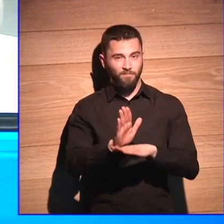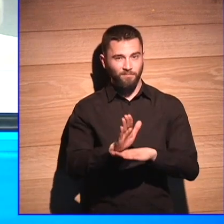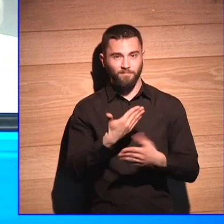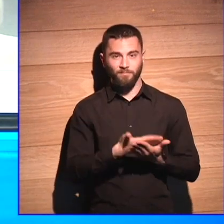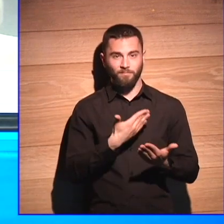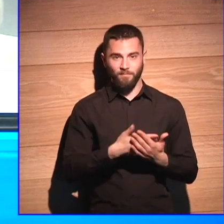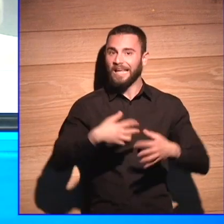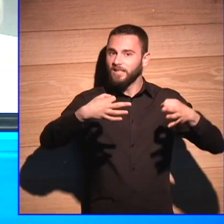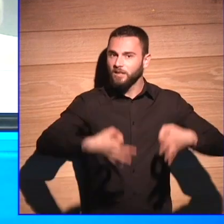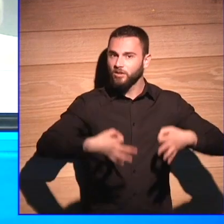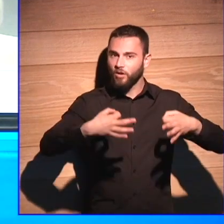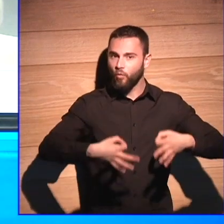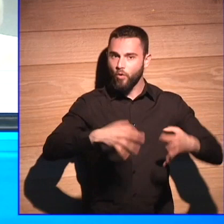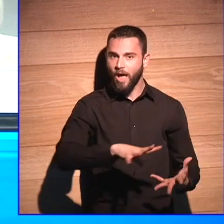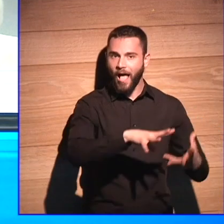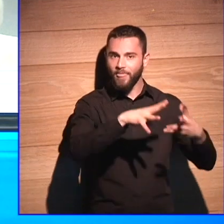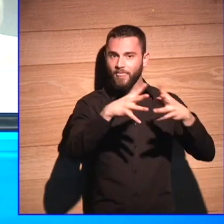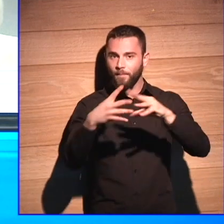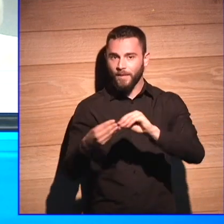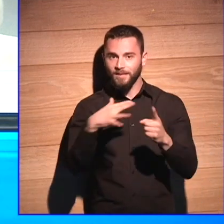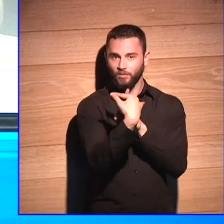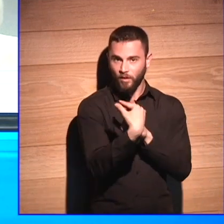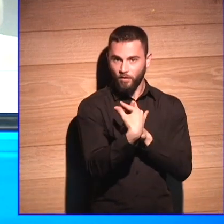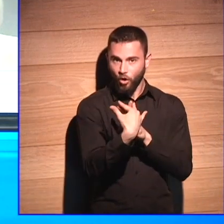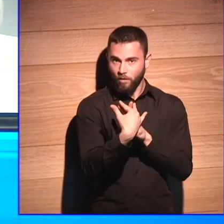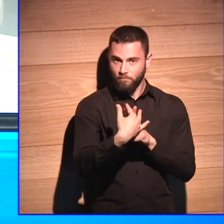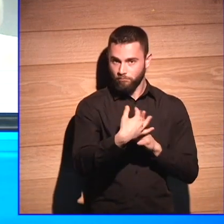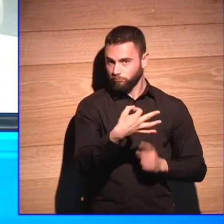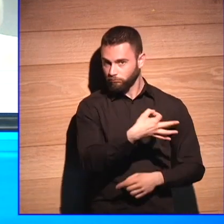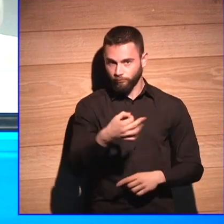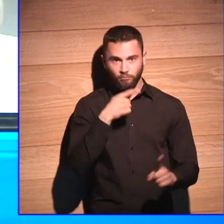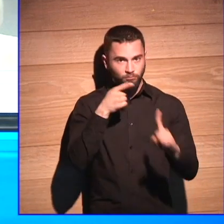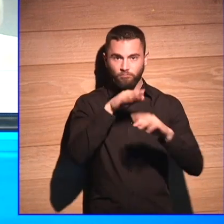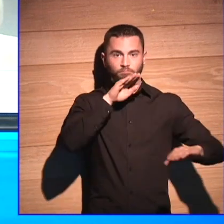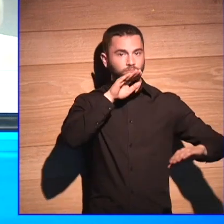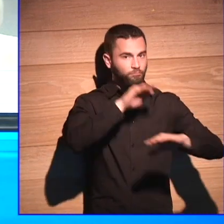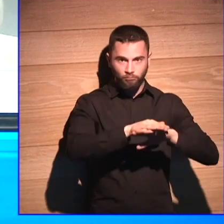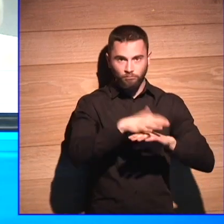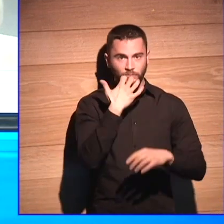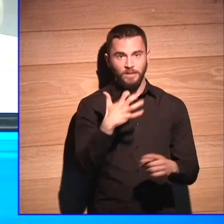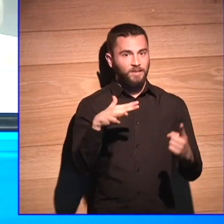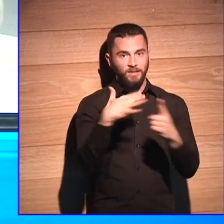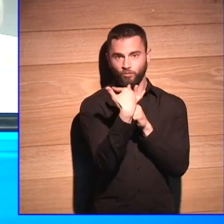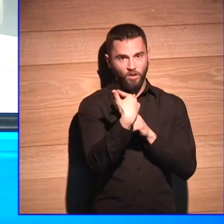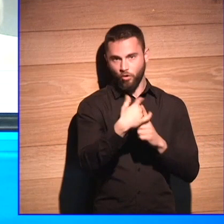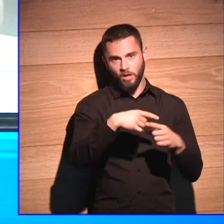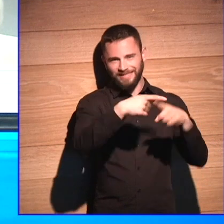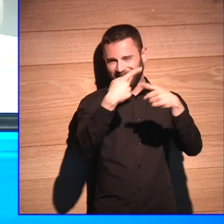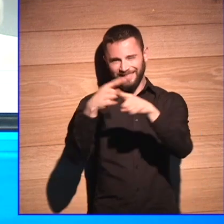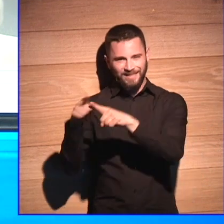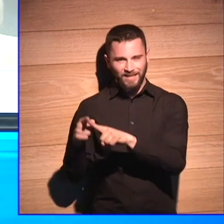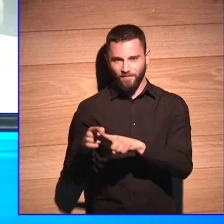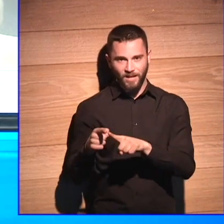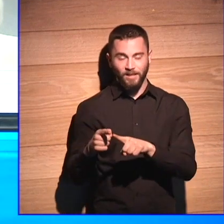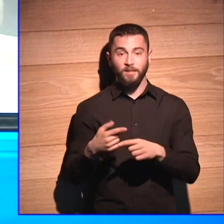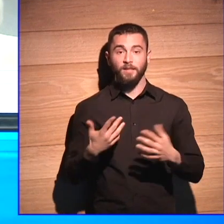muy seguro, se ha de adaptar a la situación y cumplir su objetivo ante situaciones variables y